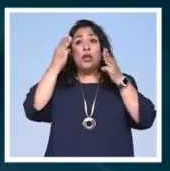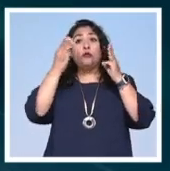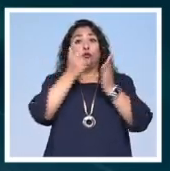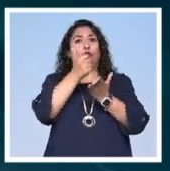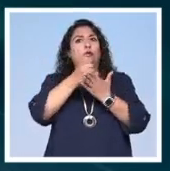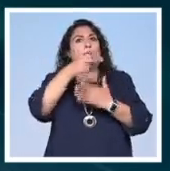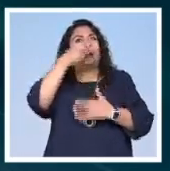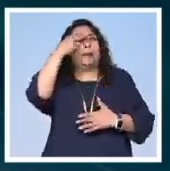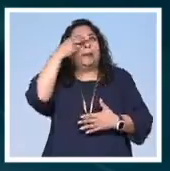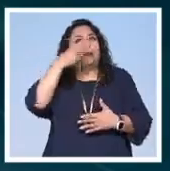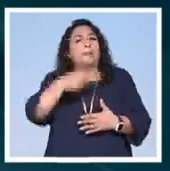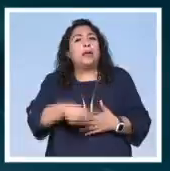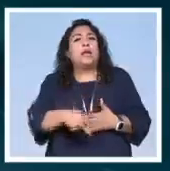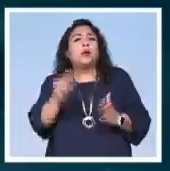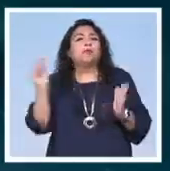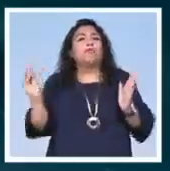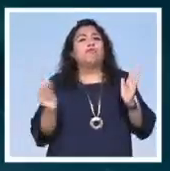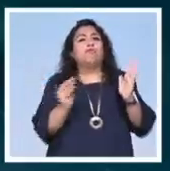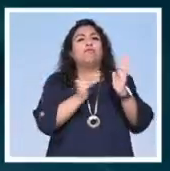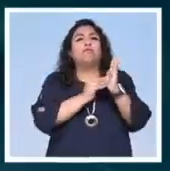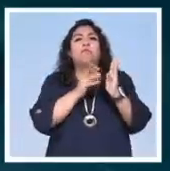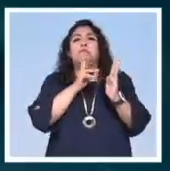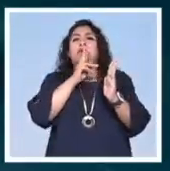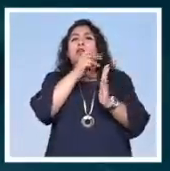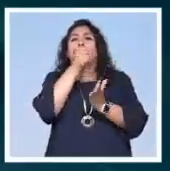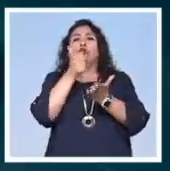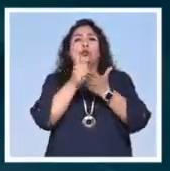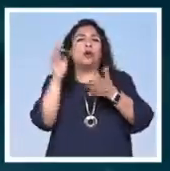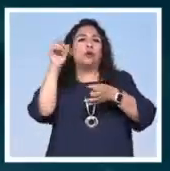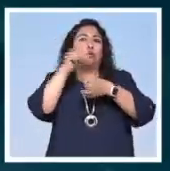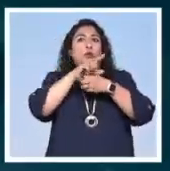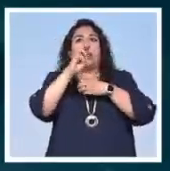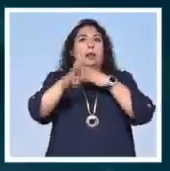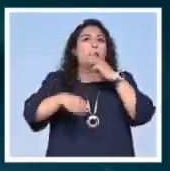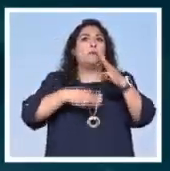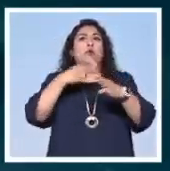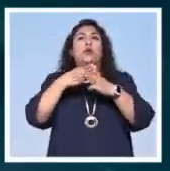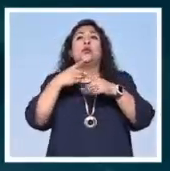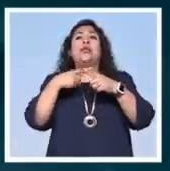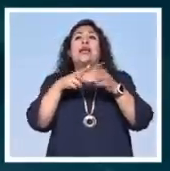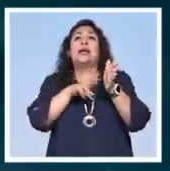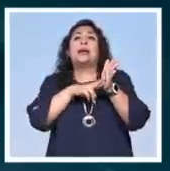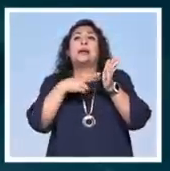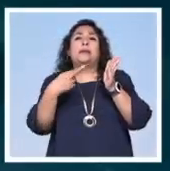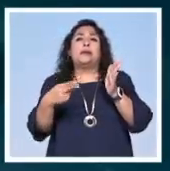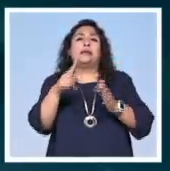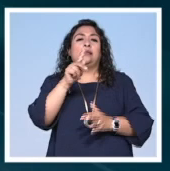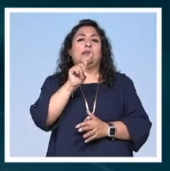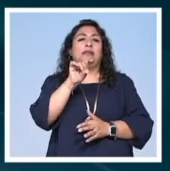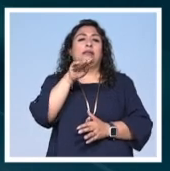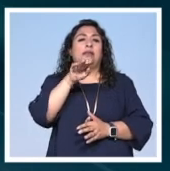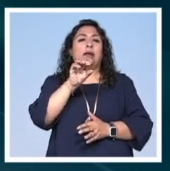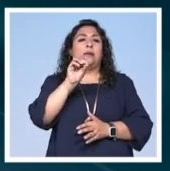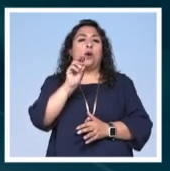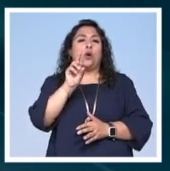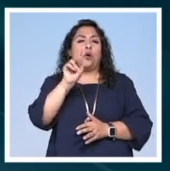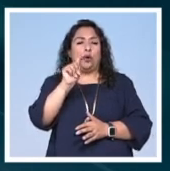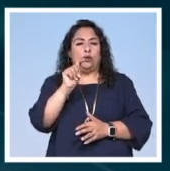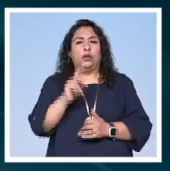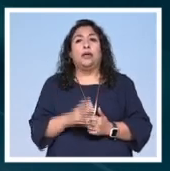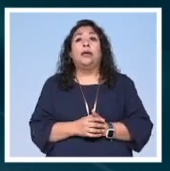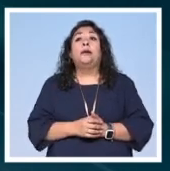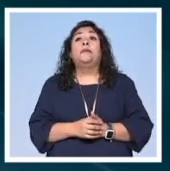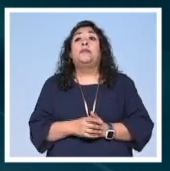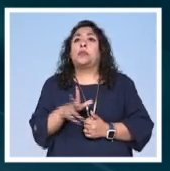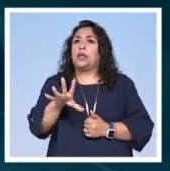la Ciudad de México fue designada como la mejor ciudad cultural del mundo por la revista global Time